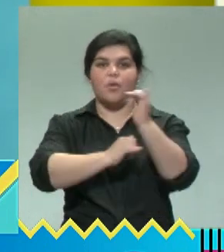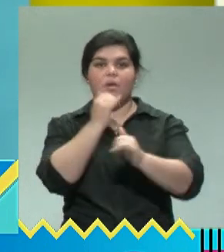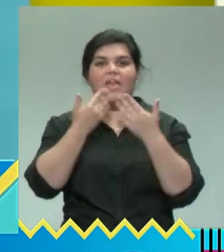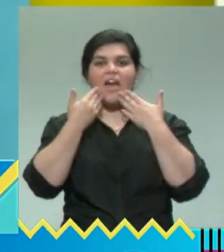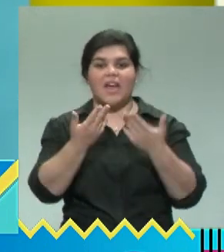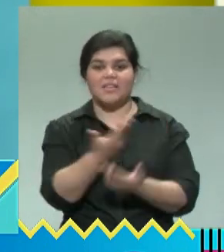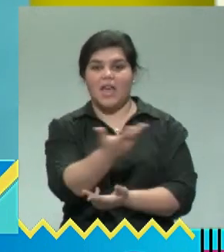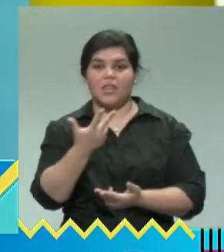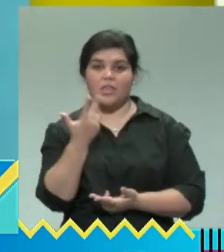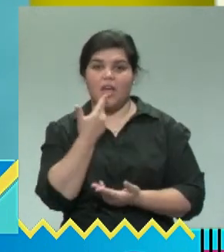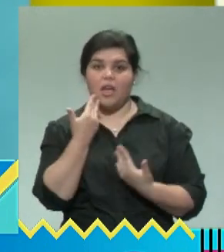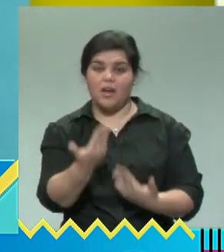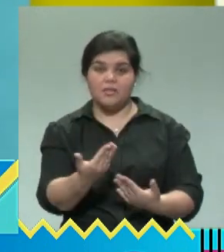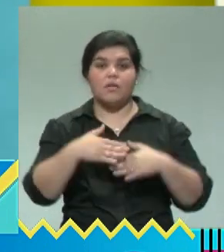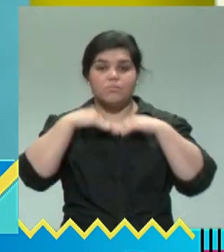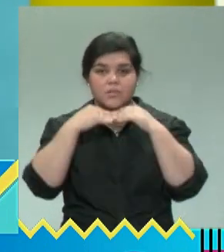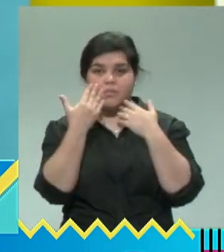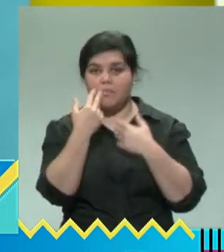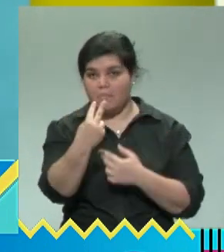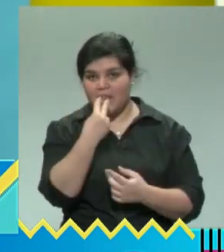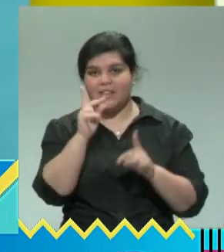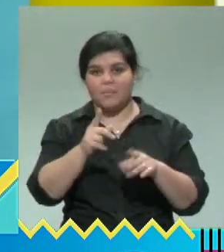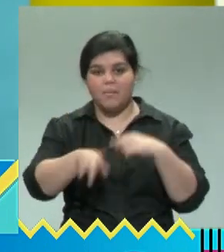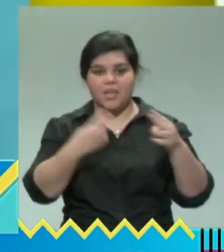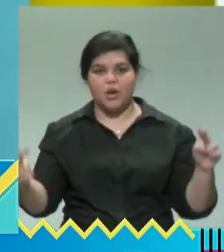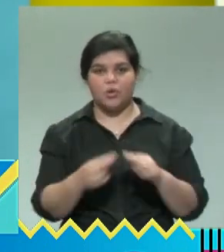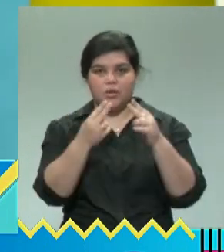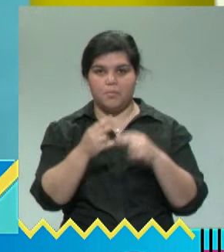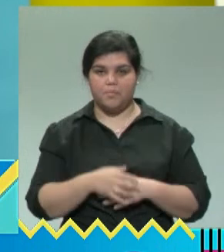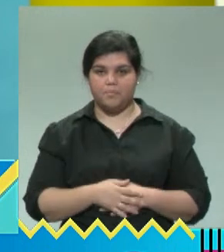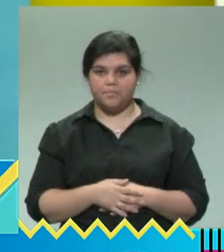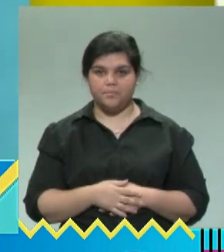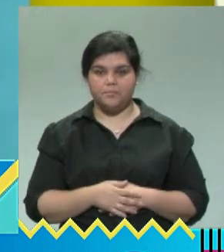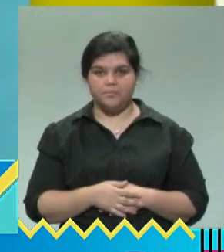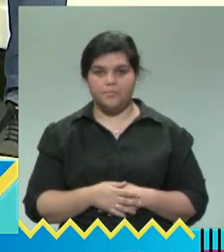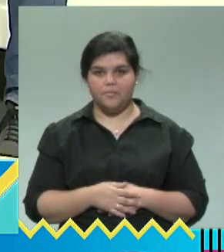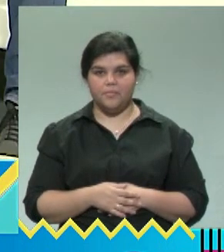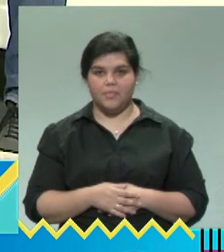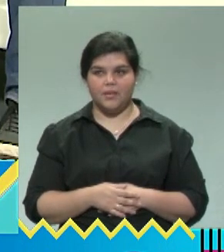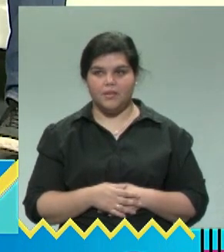nuestros invitados, a ustedes por estar ahí, y nos encontramos mañana en un nuevo Distintos Parecidos. Chau, chau.